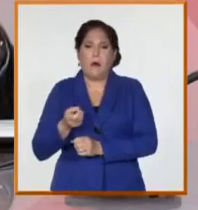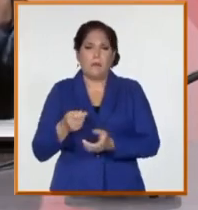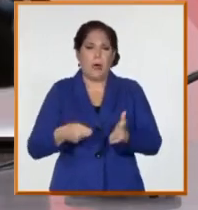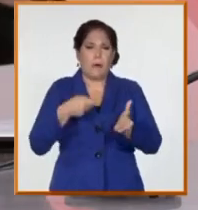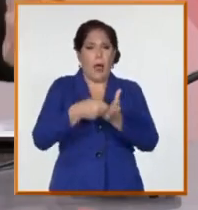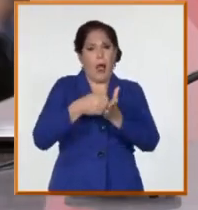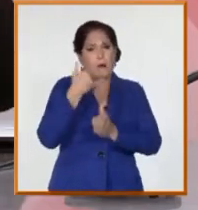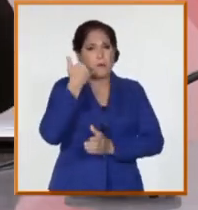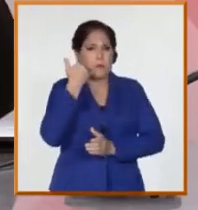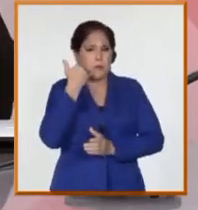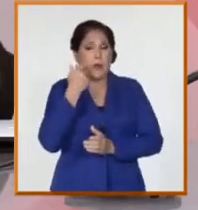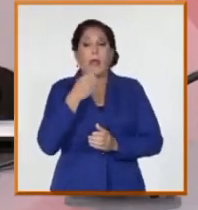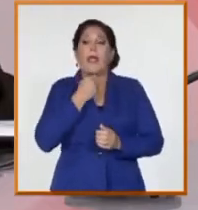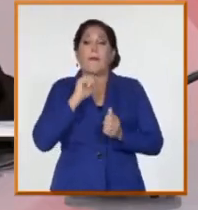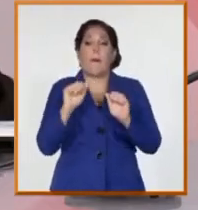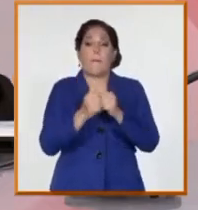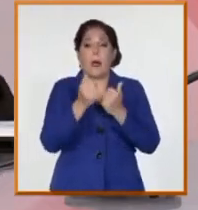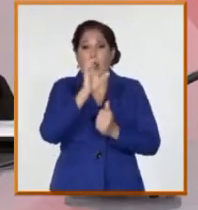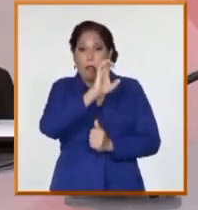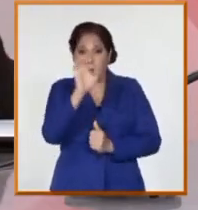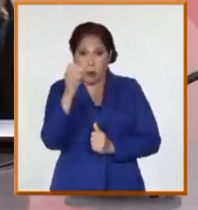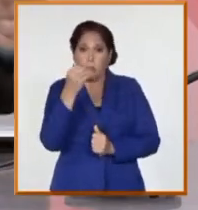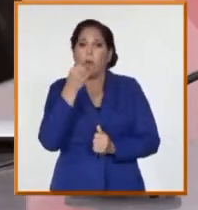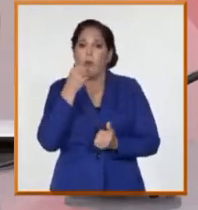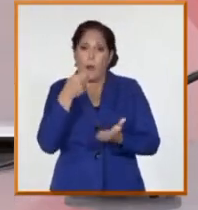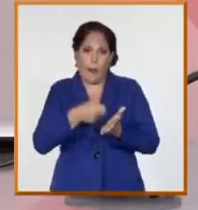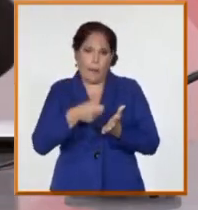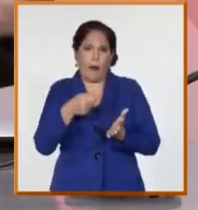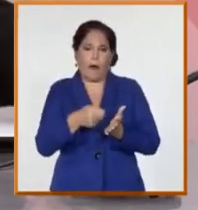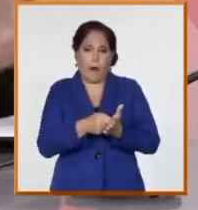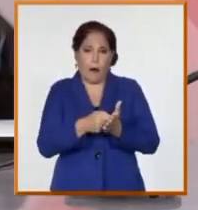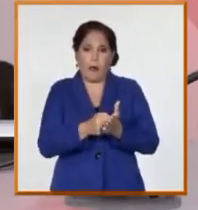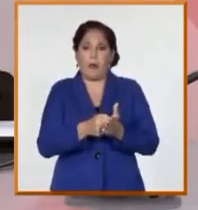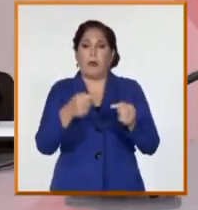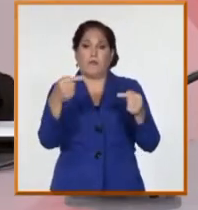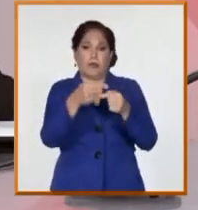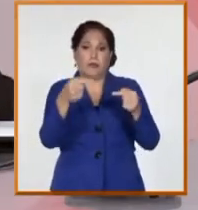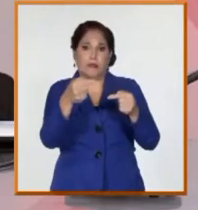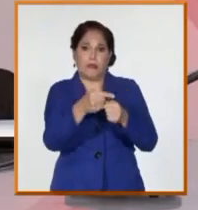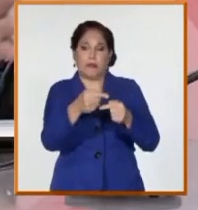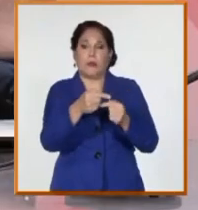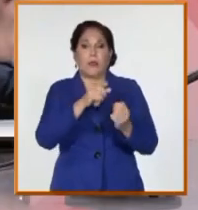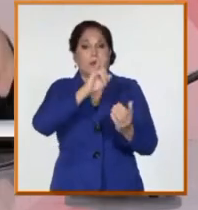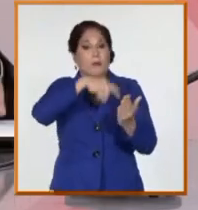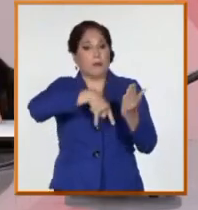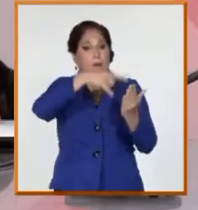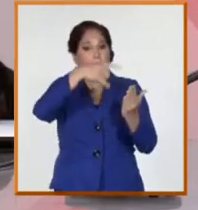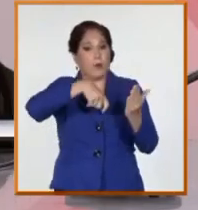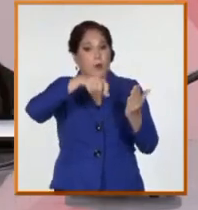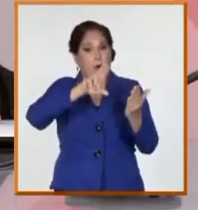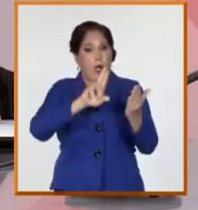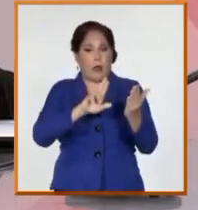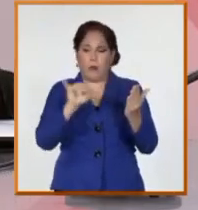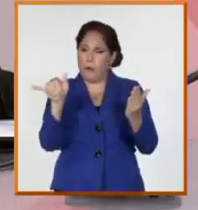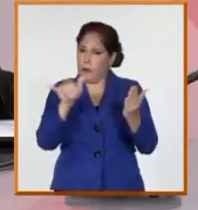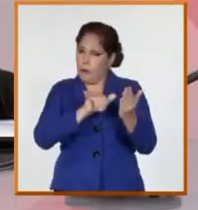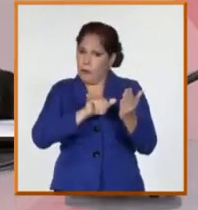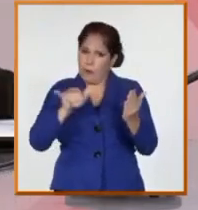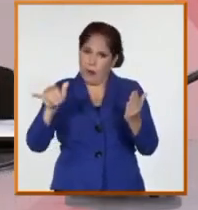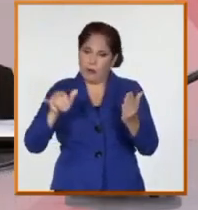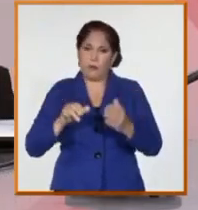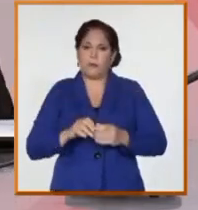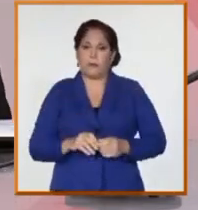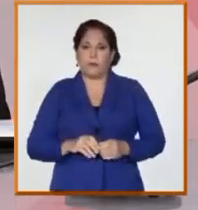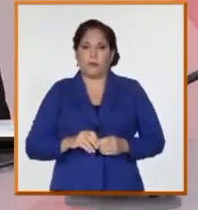en la panadería con el el la tarjeta el transfer móvil lo que lo que se puede hacer Bueno ya es también una opción